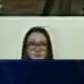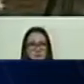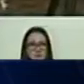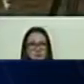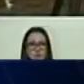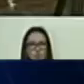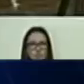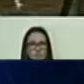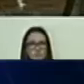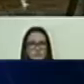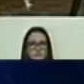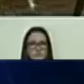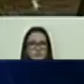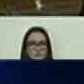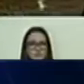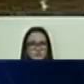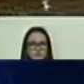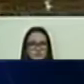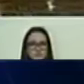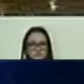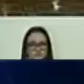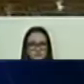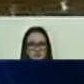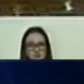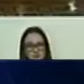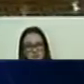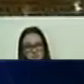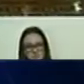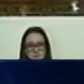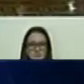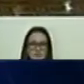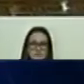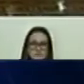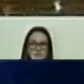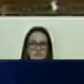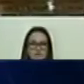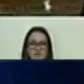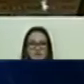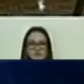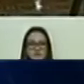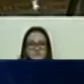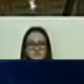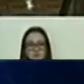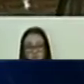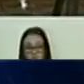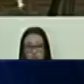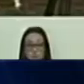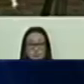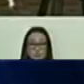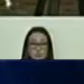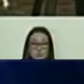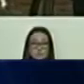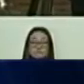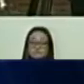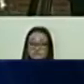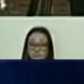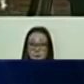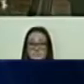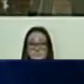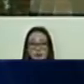la Defensa, general en jefe Vladimir Padrino, y ya está haciendo los preparativos para el despliegue del Plan